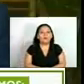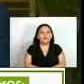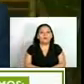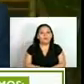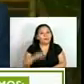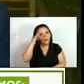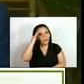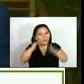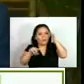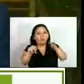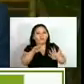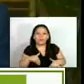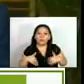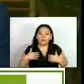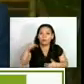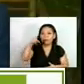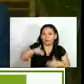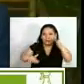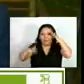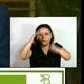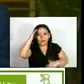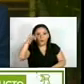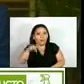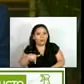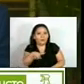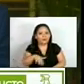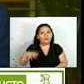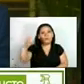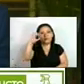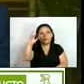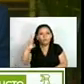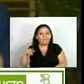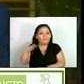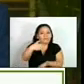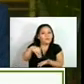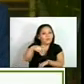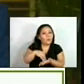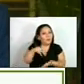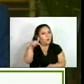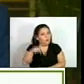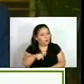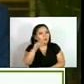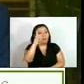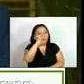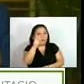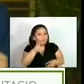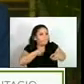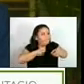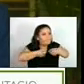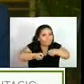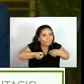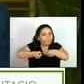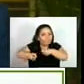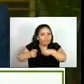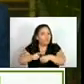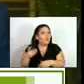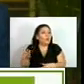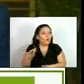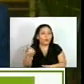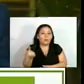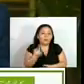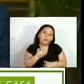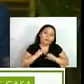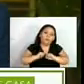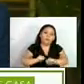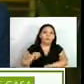Hola, ¿qué tal? Un saludo desde San José, Costa Rica. En momentos en el que el país controla la pandemia y apenas se registran 16